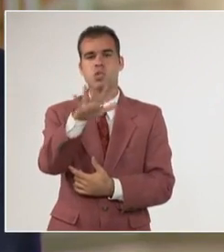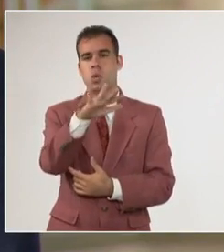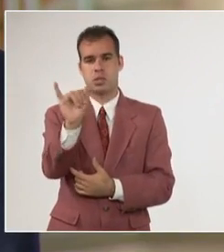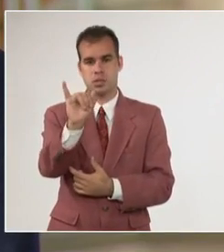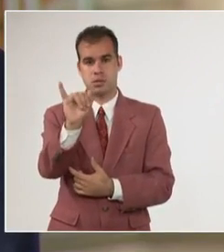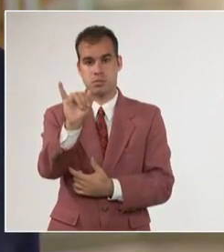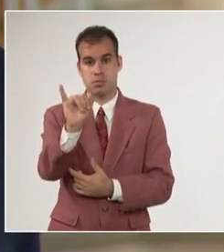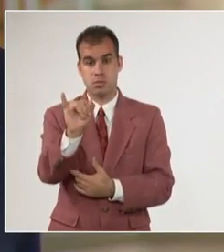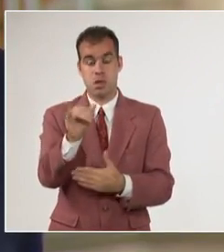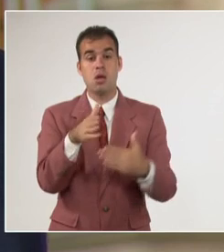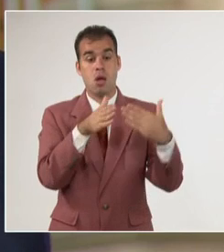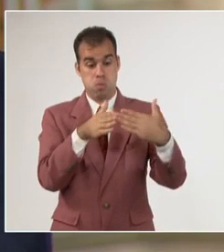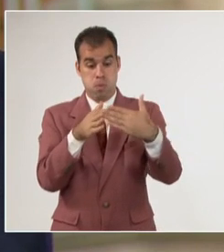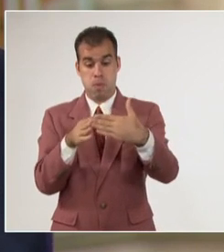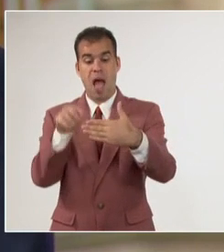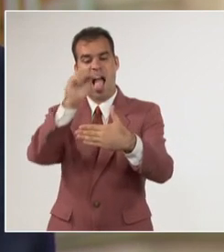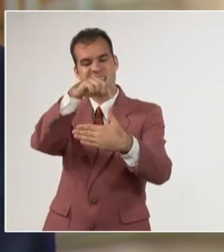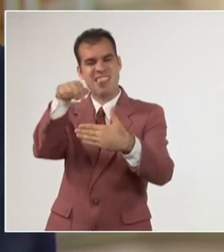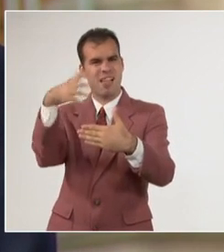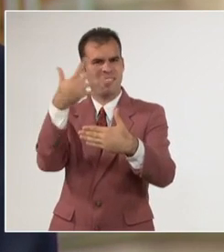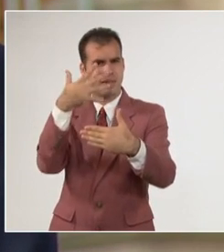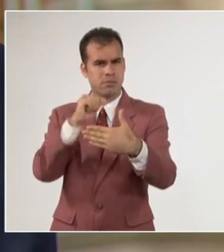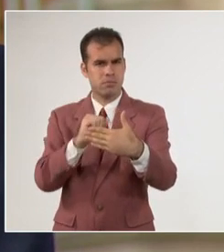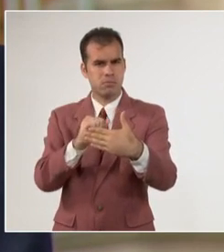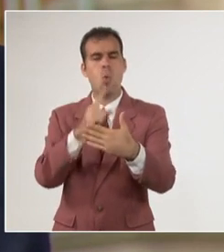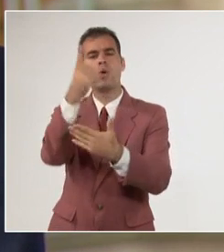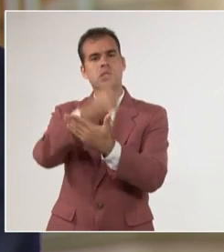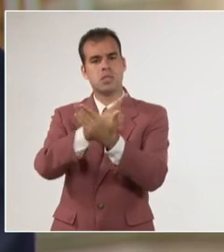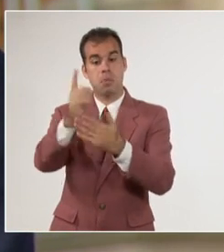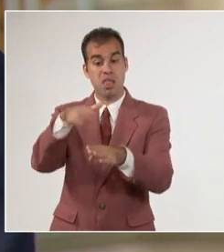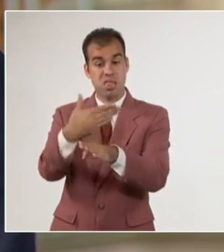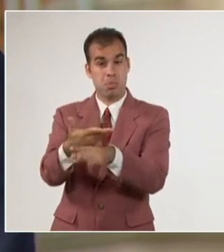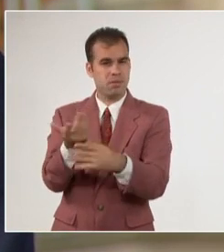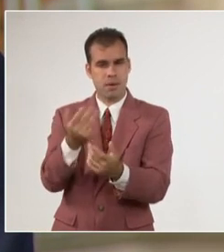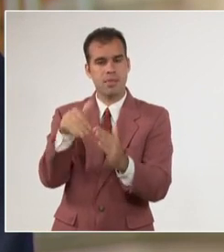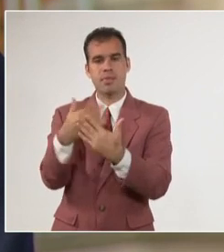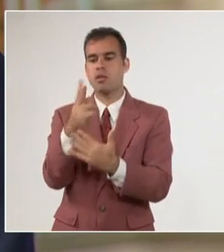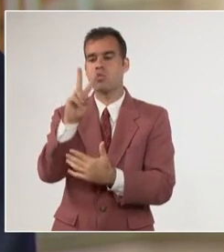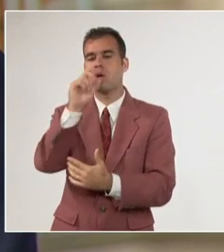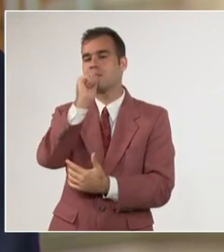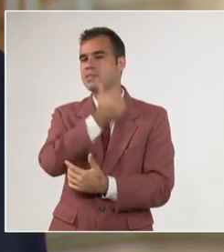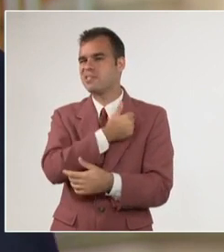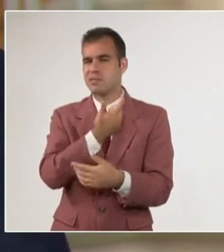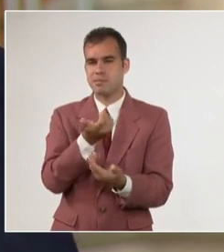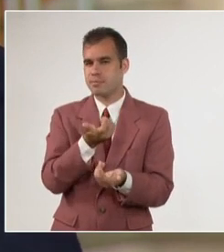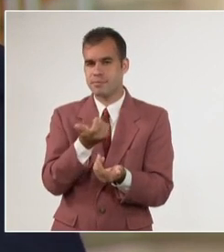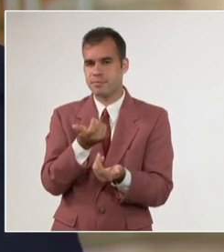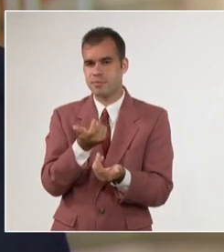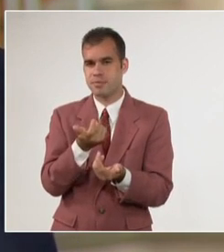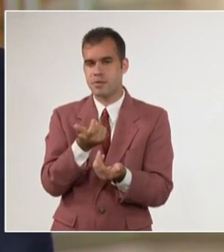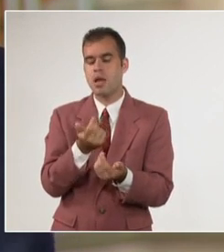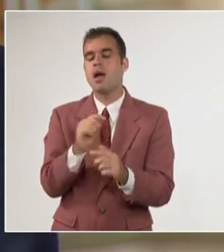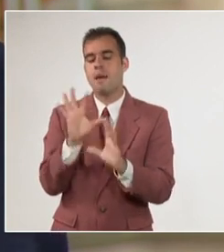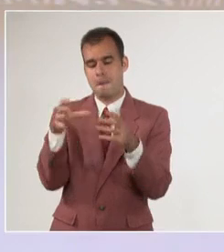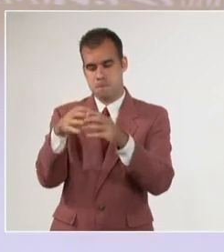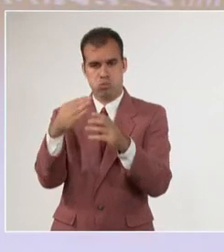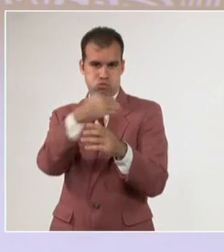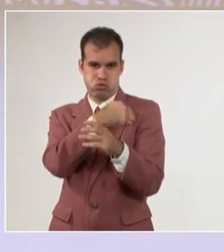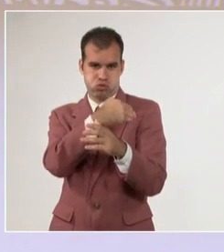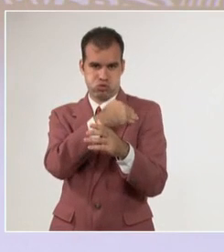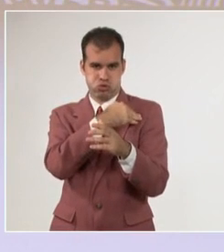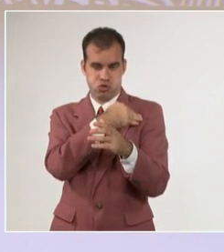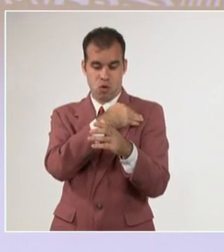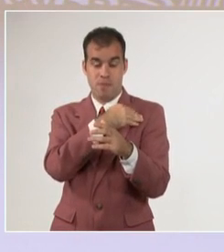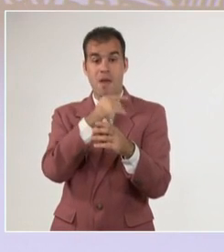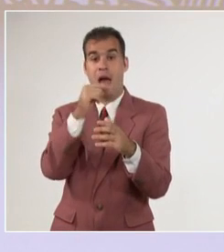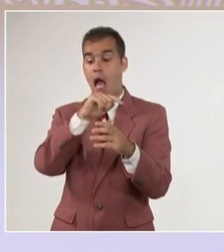histórica embarcación descendió 7 días después, el 2 de diciembre, el recién nacido Ejército Reverde que